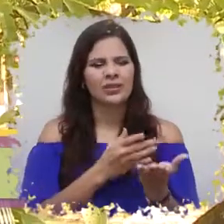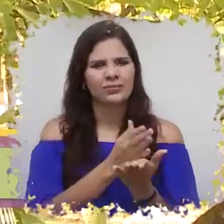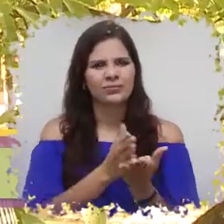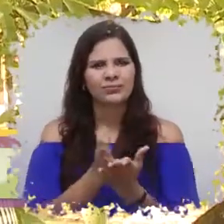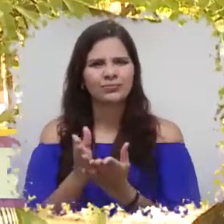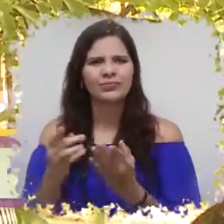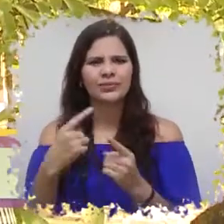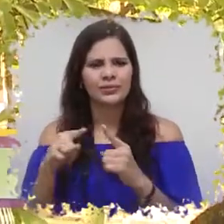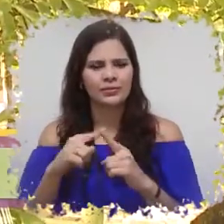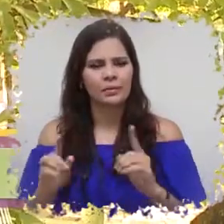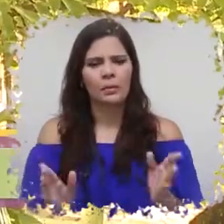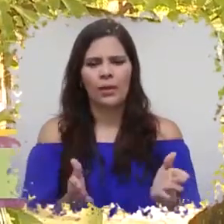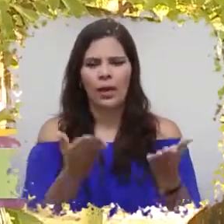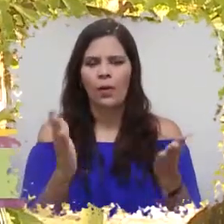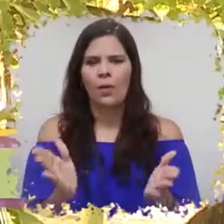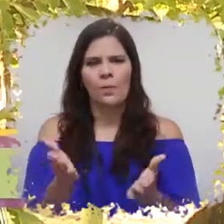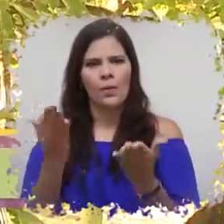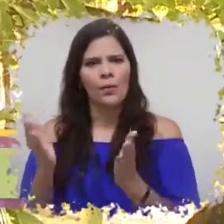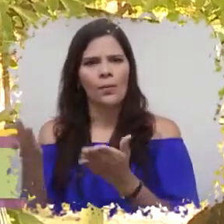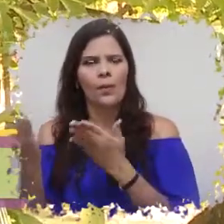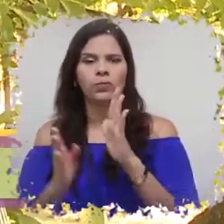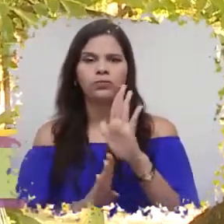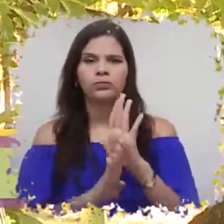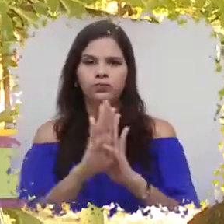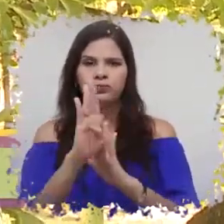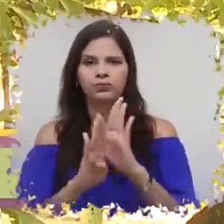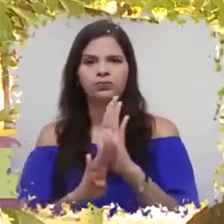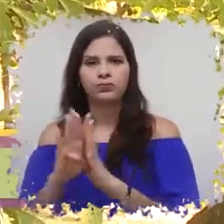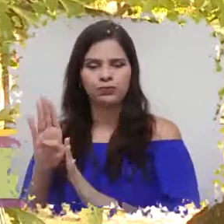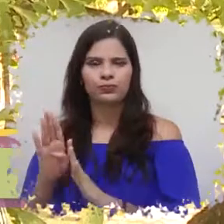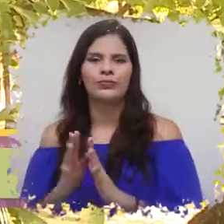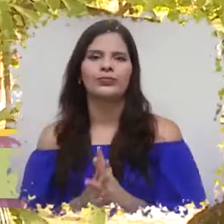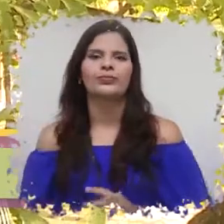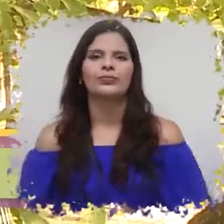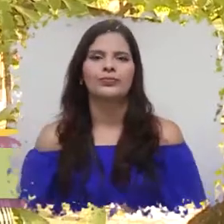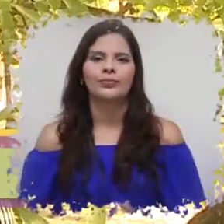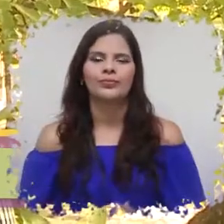desarrollándose en cada una de sus carreras de formación